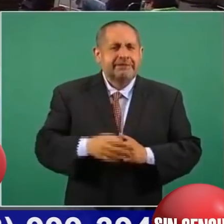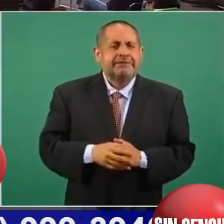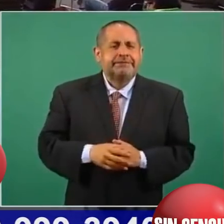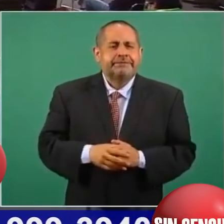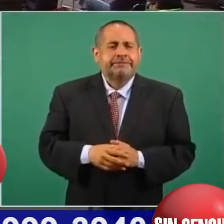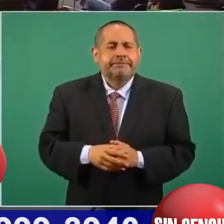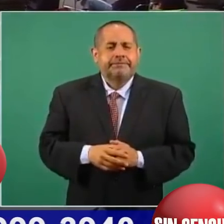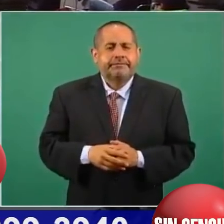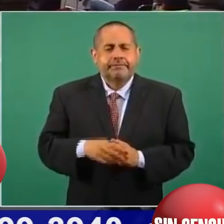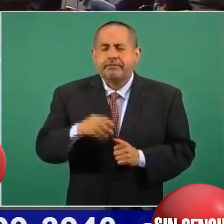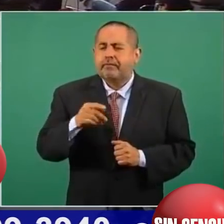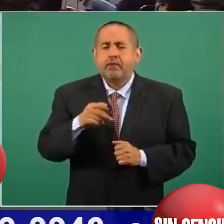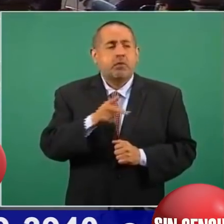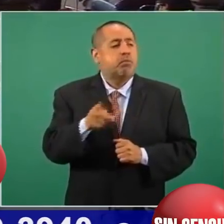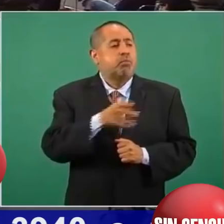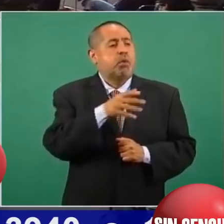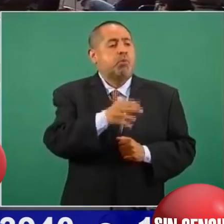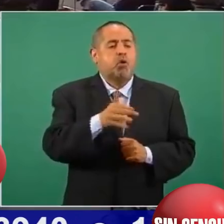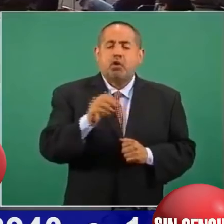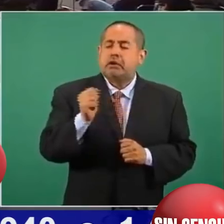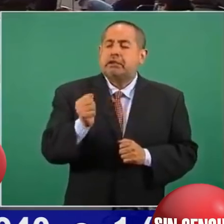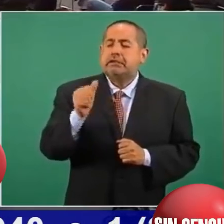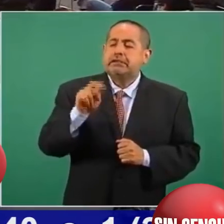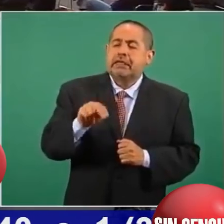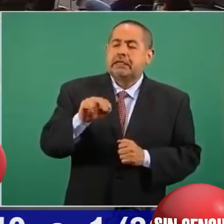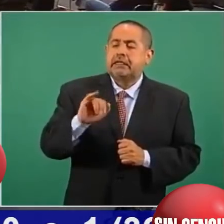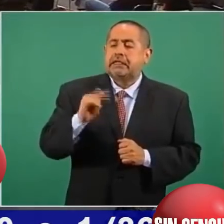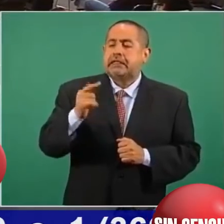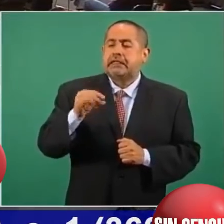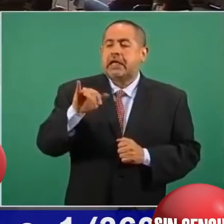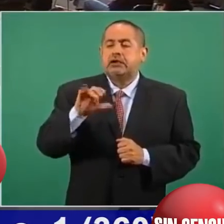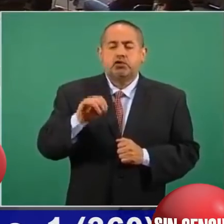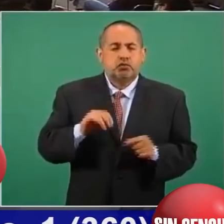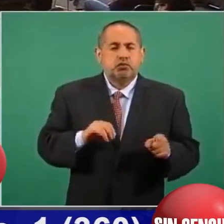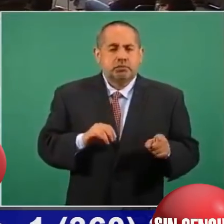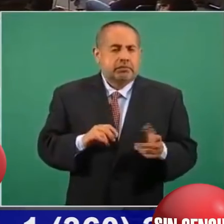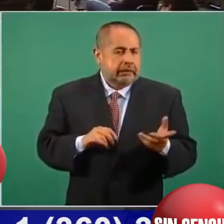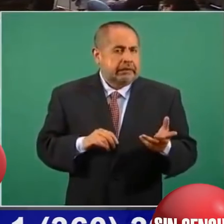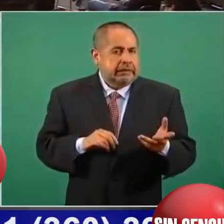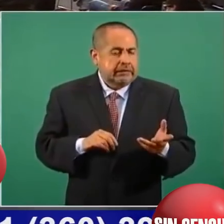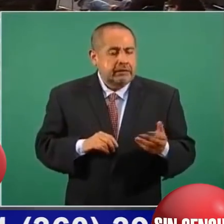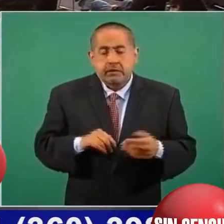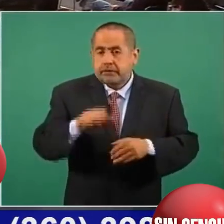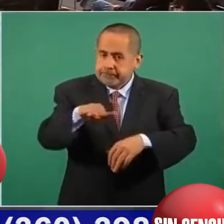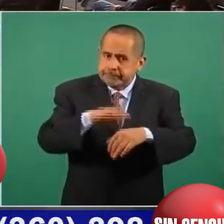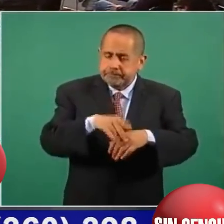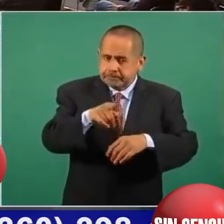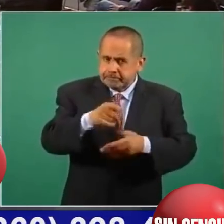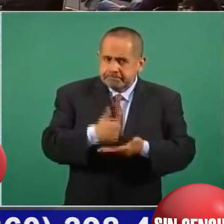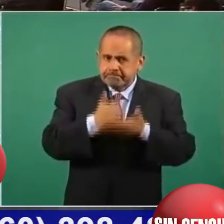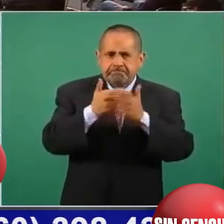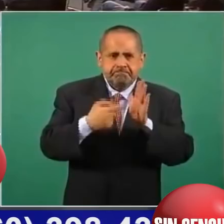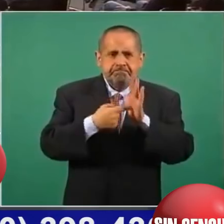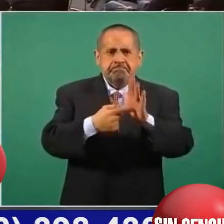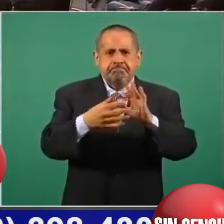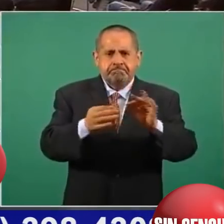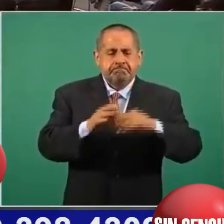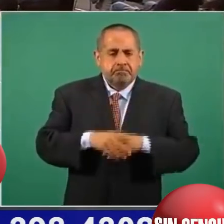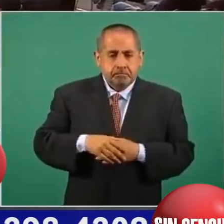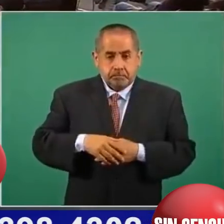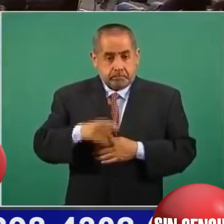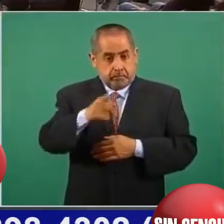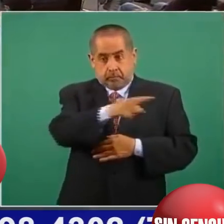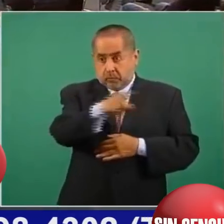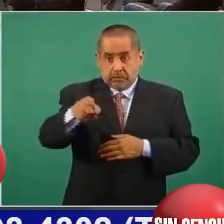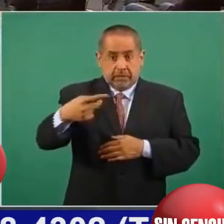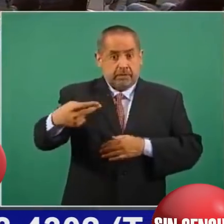es San Ignacio, porque esto ayuda mucho. O sea, las preguntas de ustedes